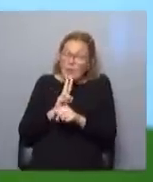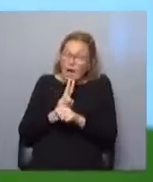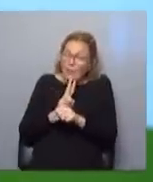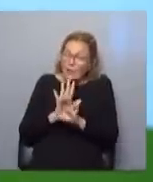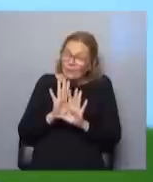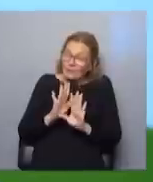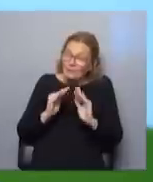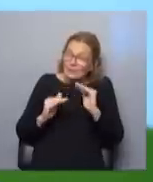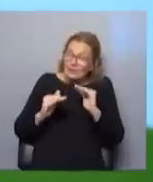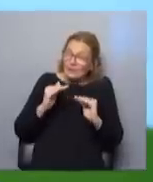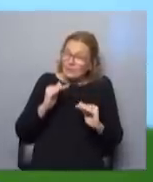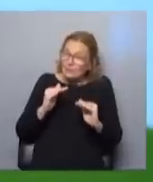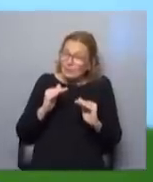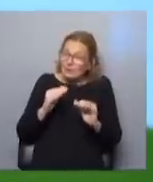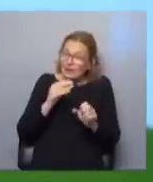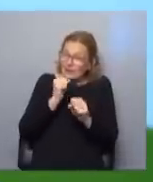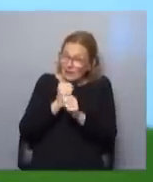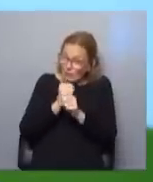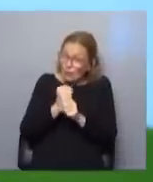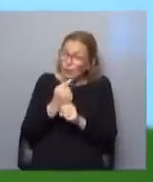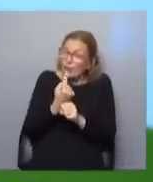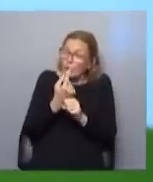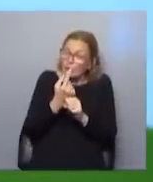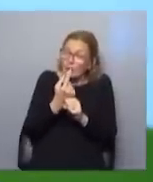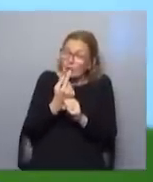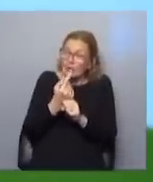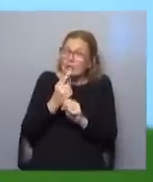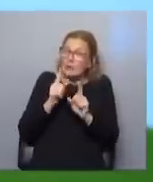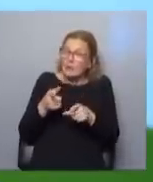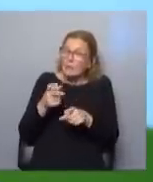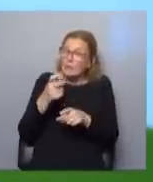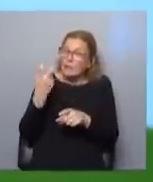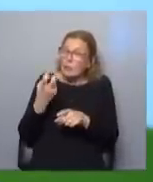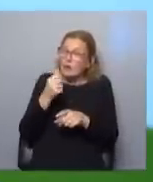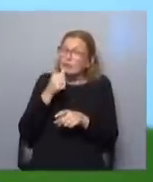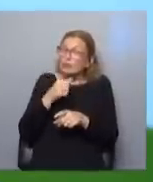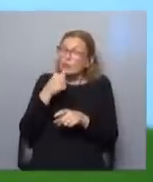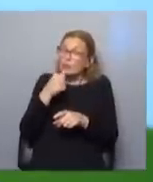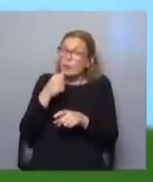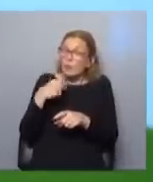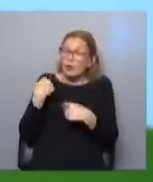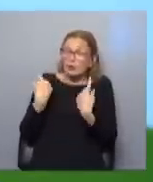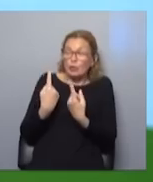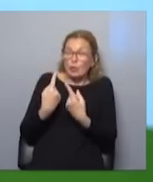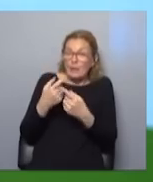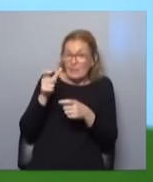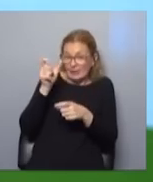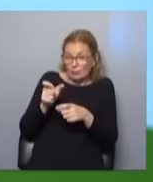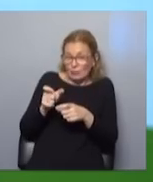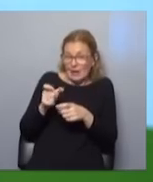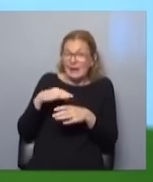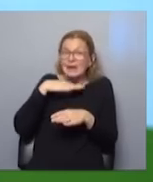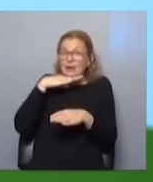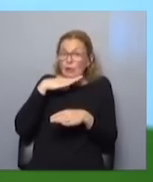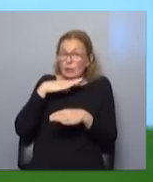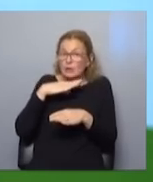de la gestión es una cosa y tenéis que resolver lo mejor para tu gente para los canarios y todos de